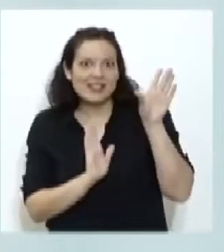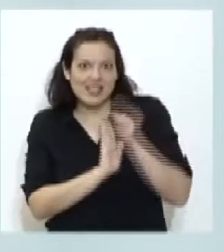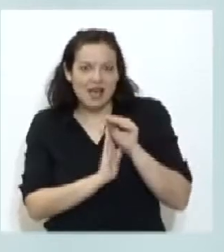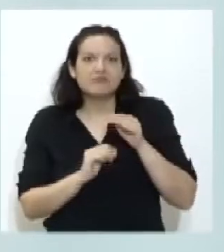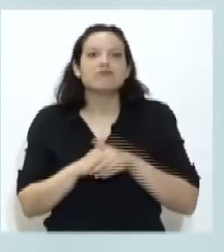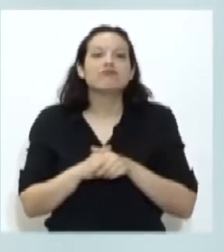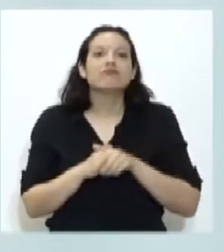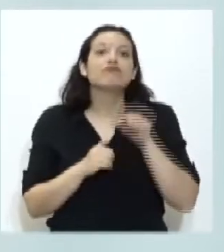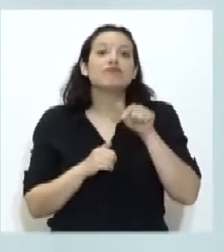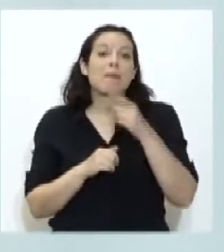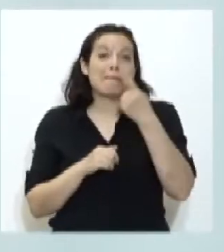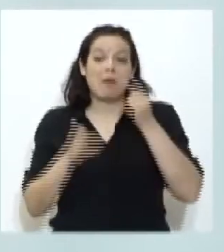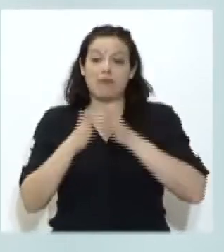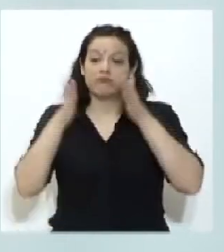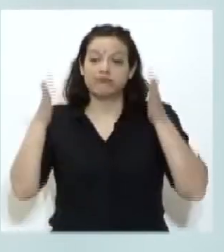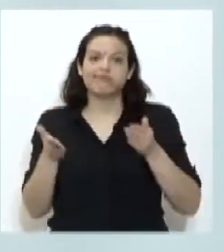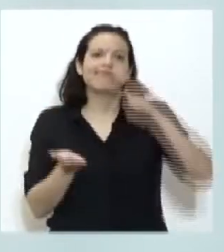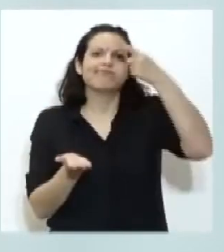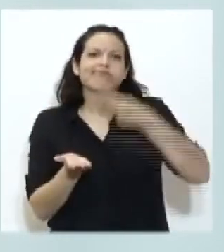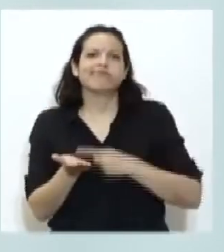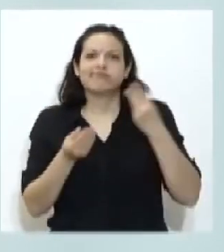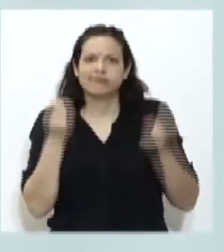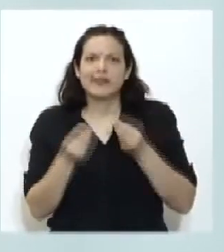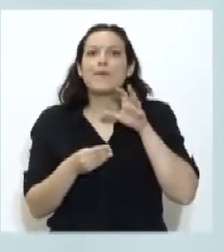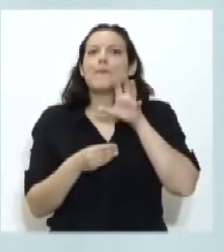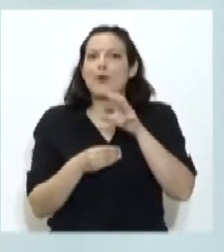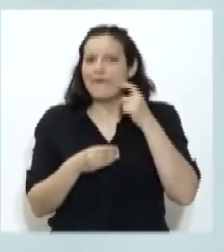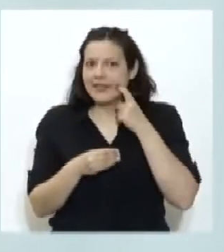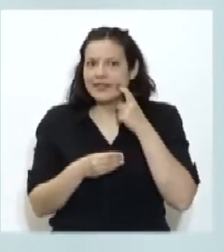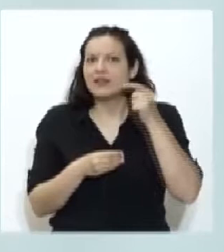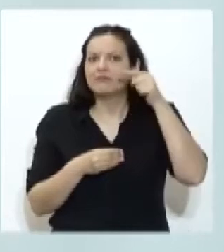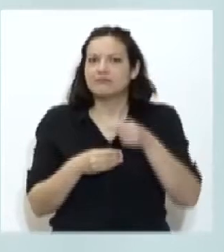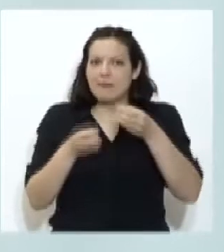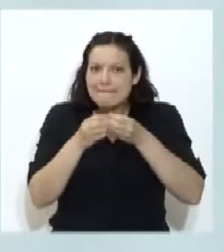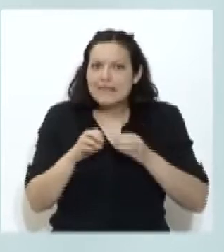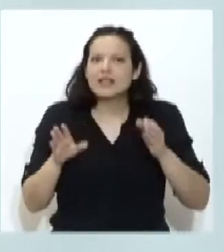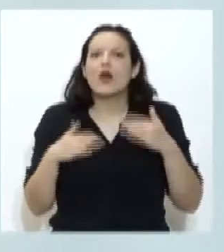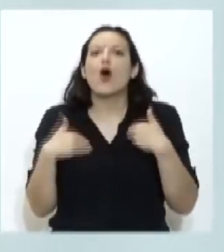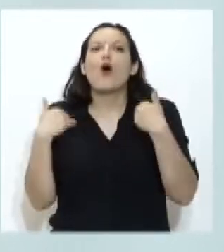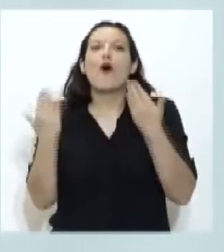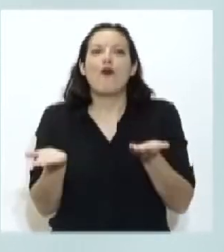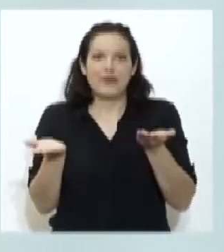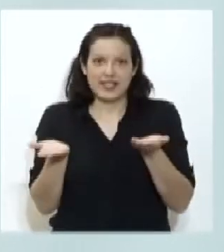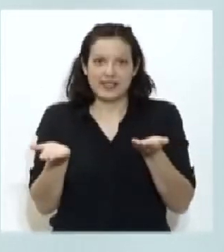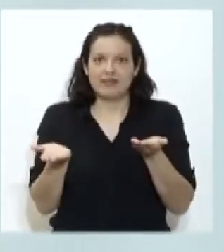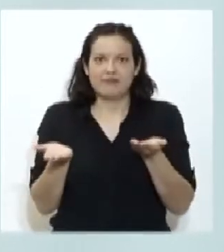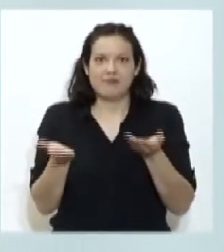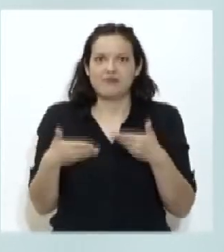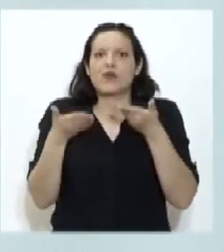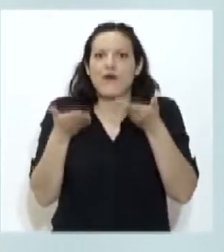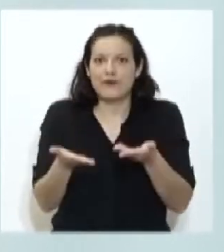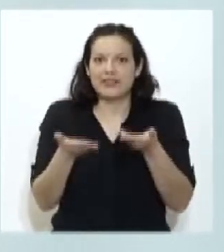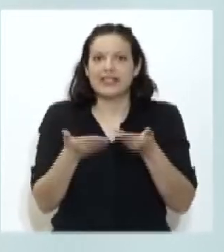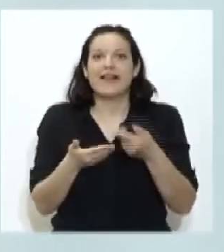en una primera etapa se determinó que la provincia va a empezar a ofrecer está este fin de